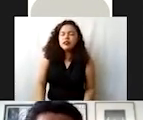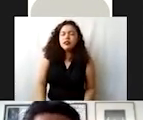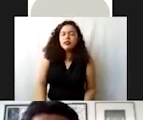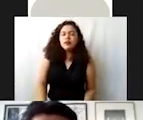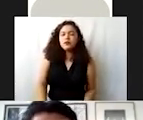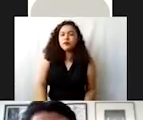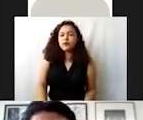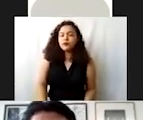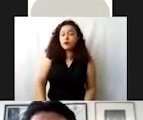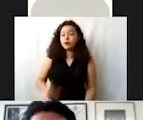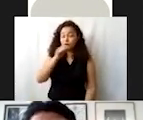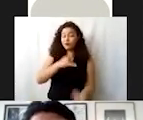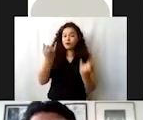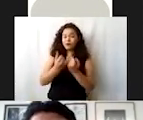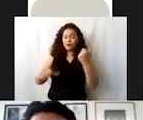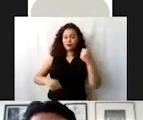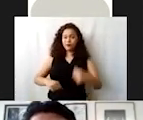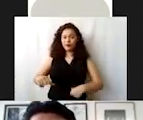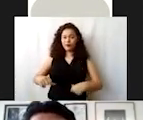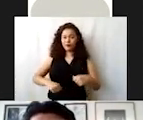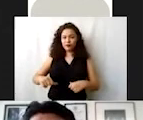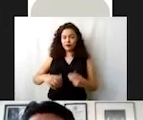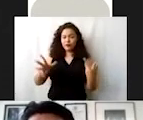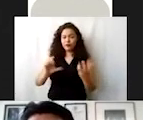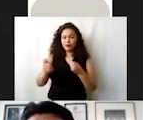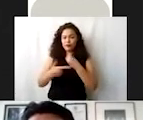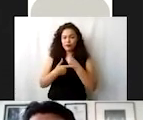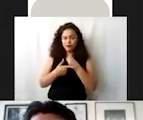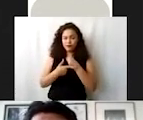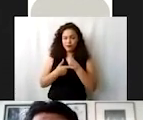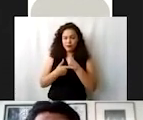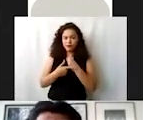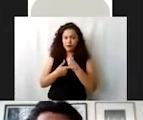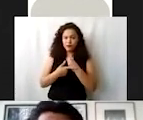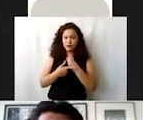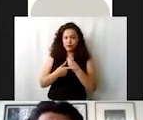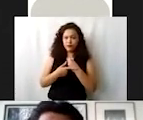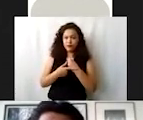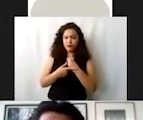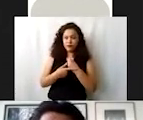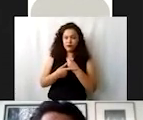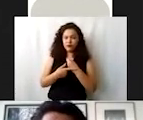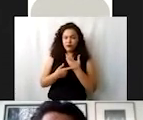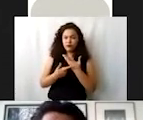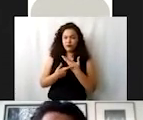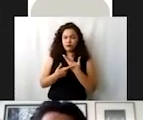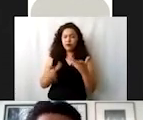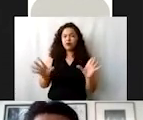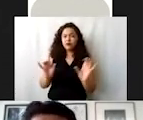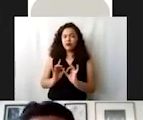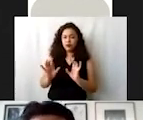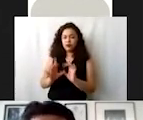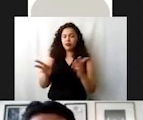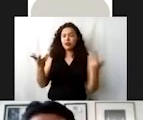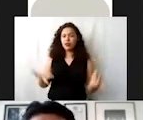Incluyendo aquellos actos que puedan ser recurridos, ¿no? Cuando hablamos de recurridos, es, por ejemplo, el recurso